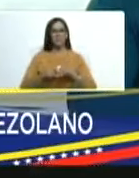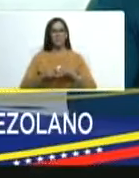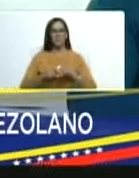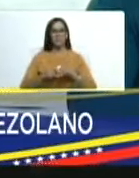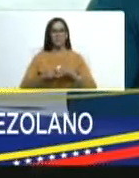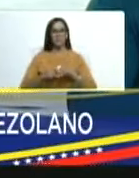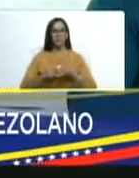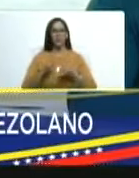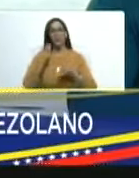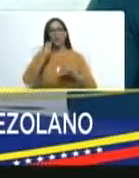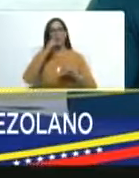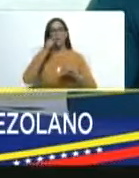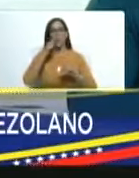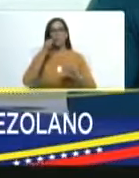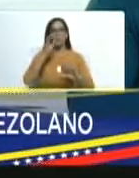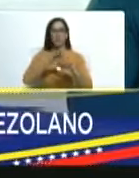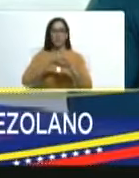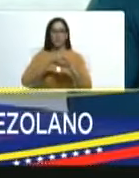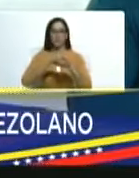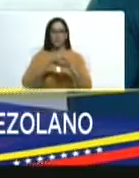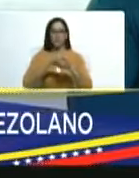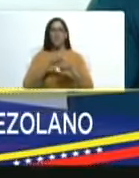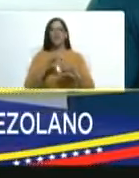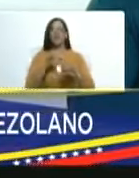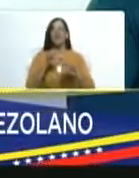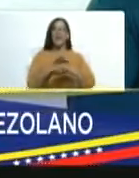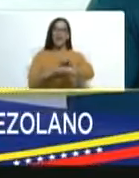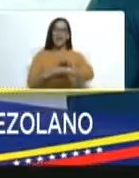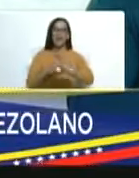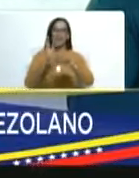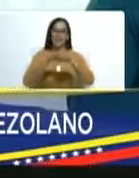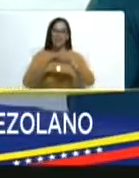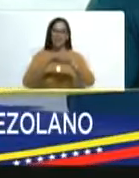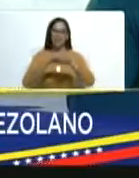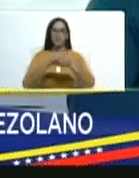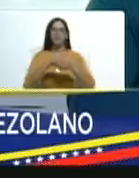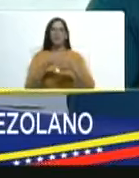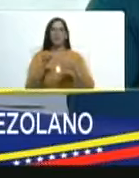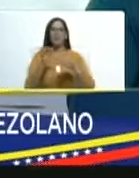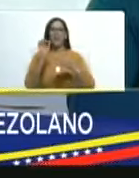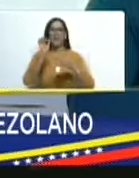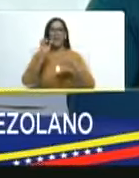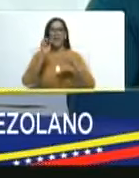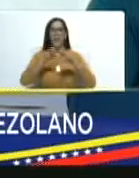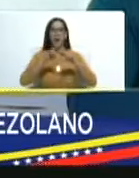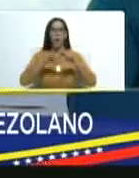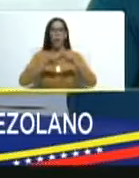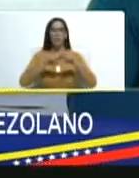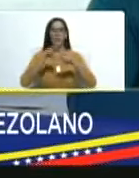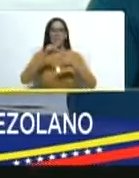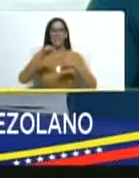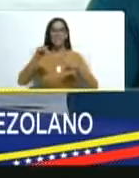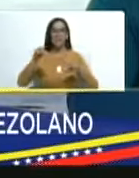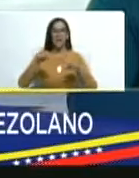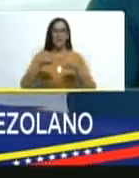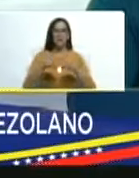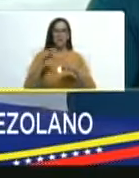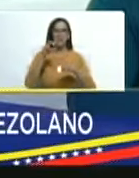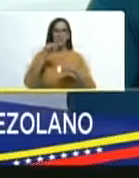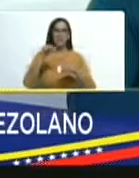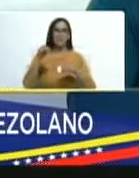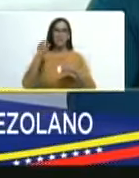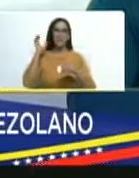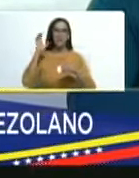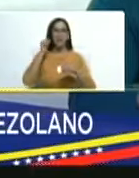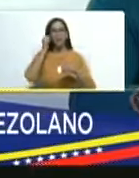El pollo enlatado, la carne enlatada, las caraotas y la sal. Tengo la sal en la mano. Sal del Estado